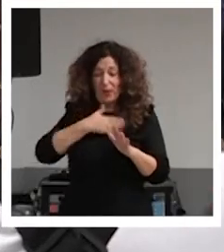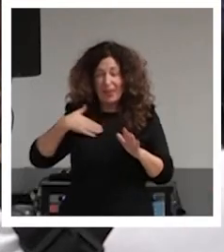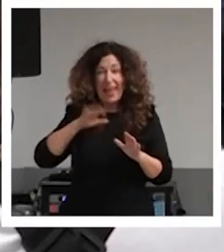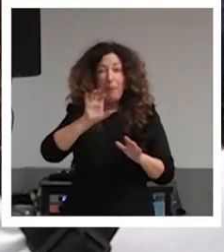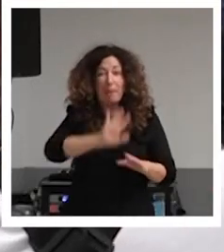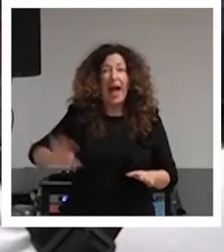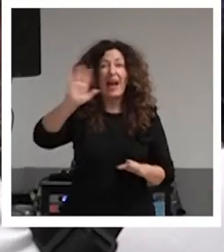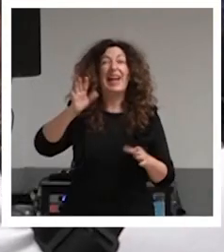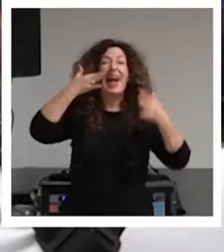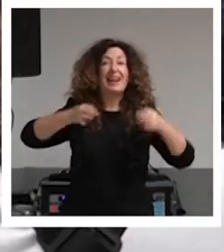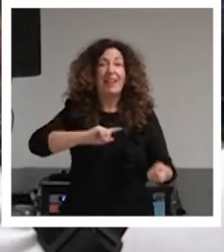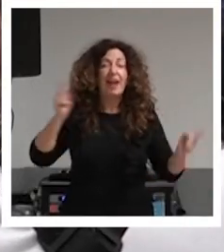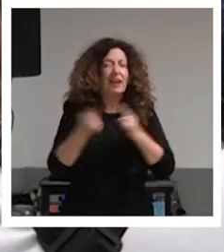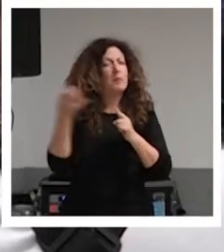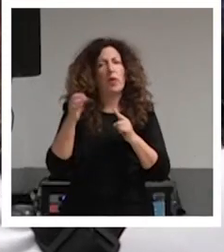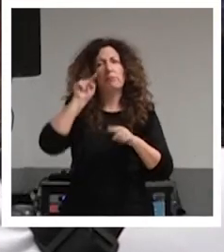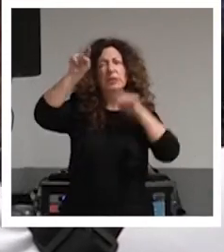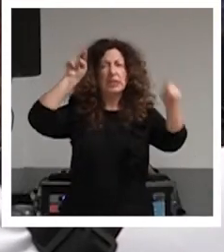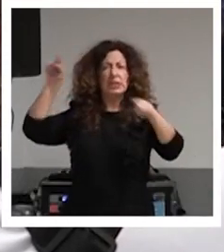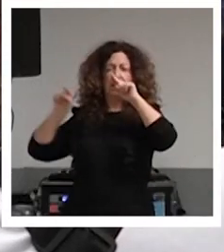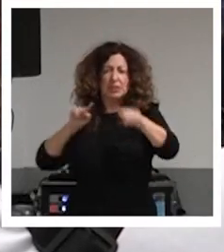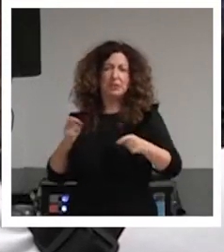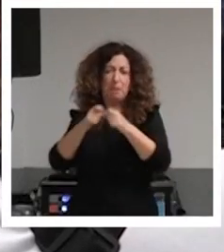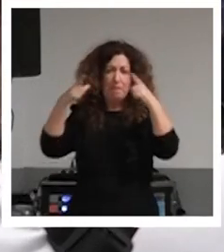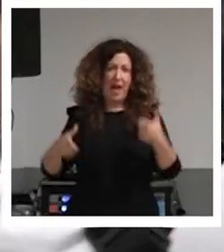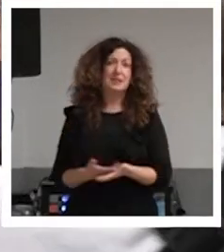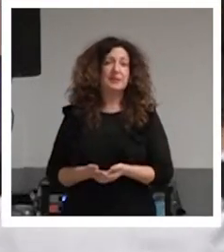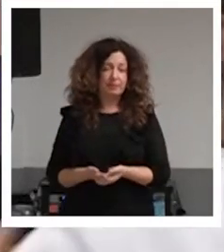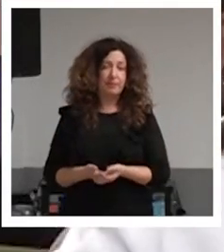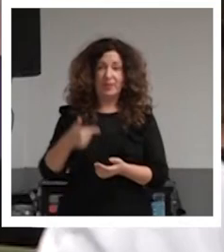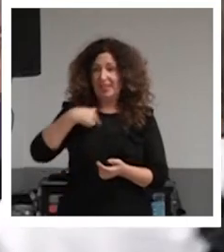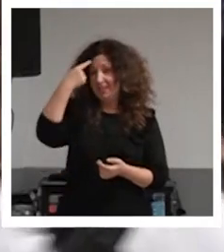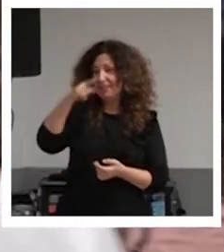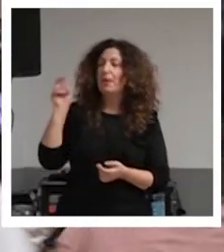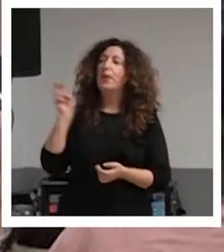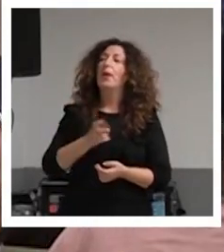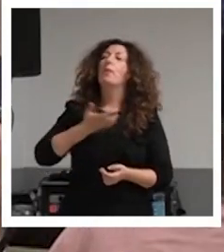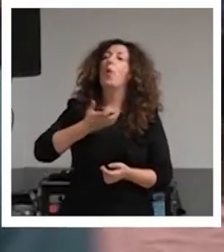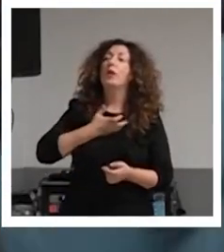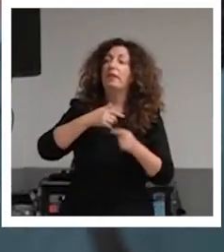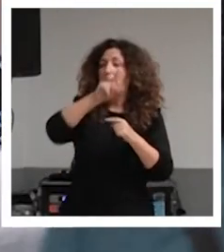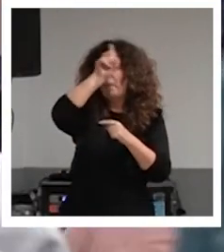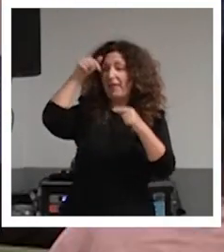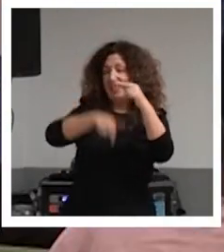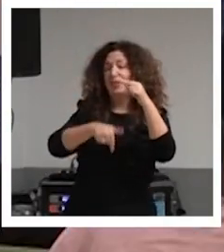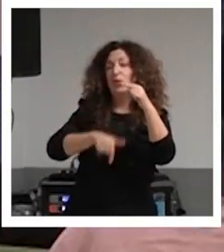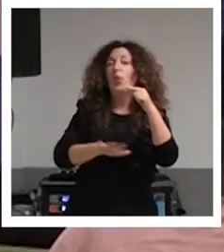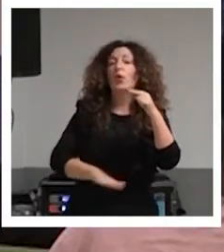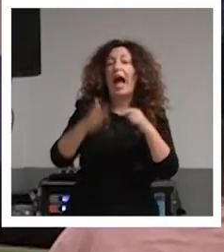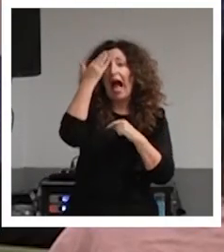de nuestro país tenemos que gobernar en mucho más ayuntamientos yo como sabéis que vengo de gobernar un municipio del sur de Madrid de